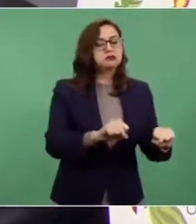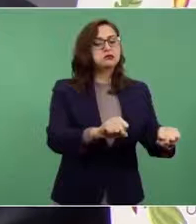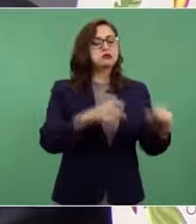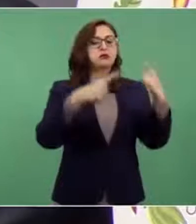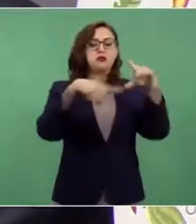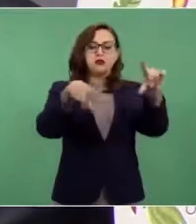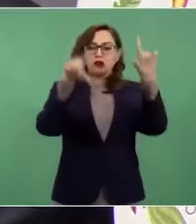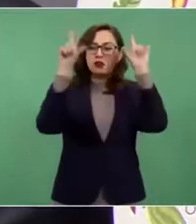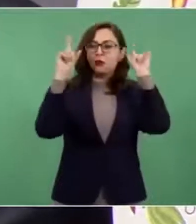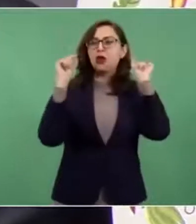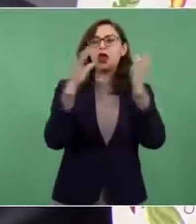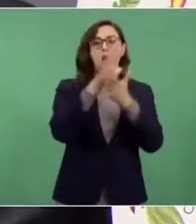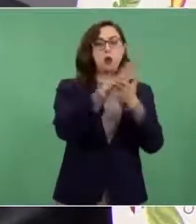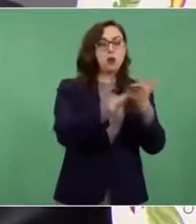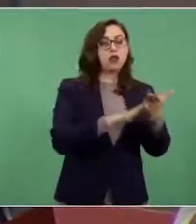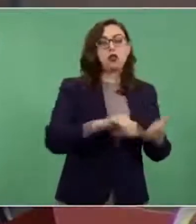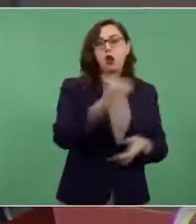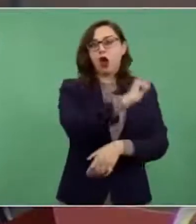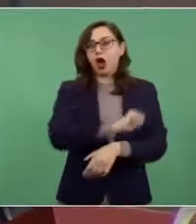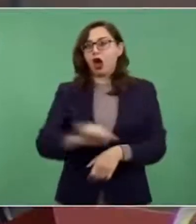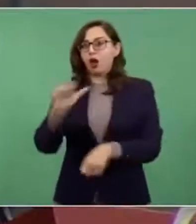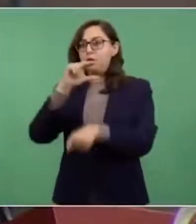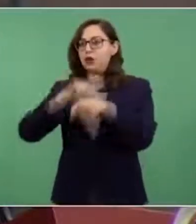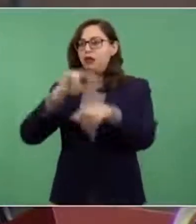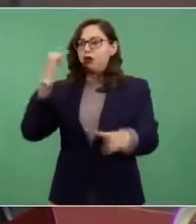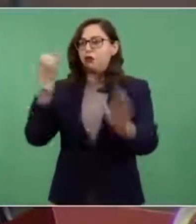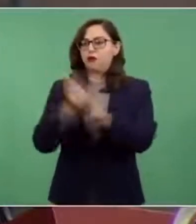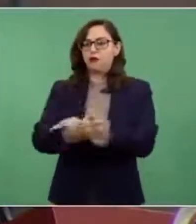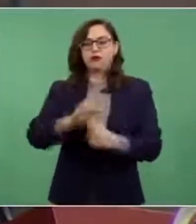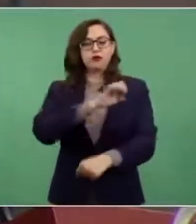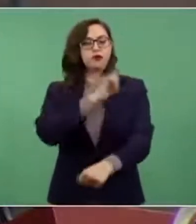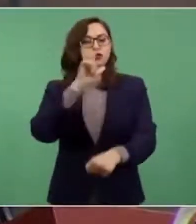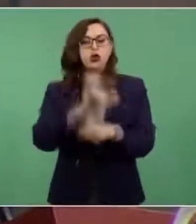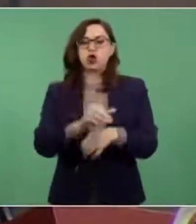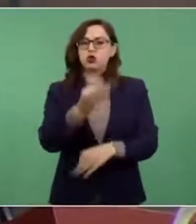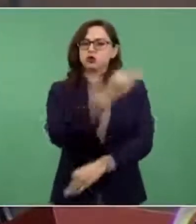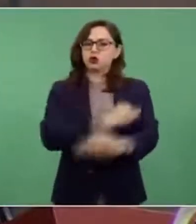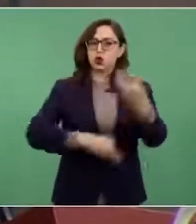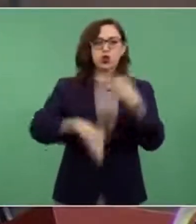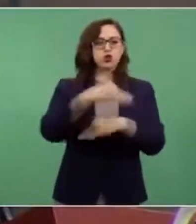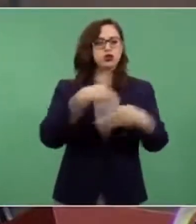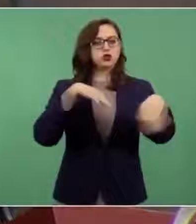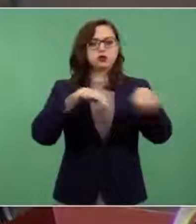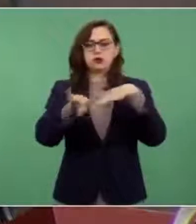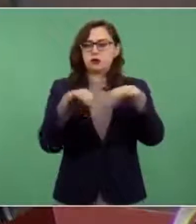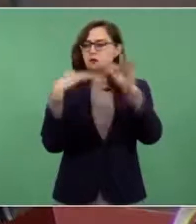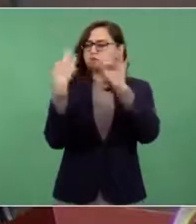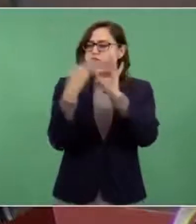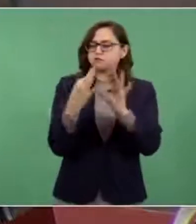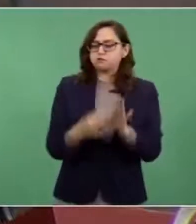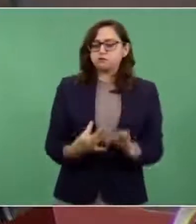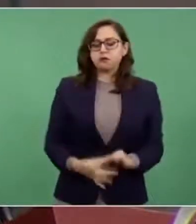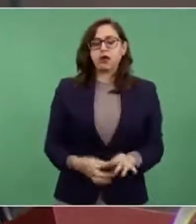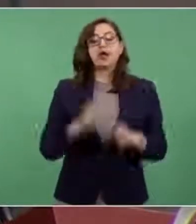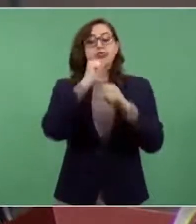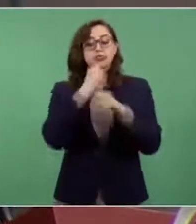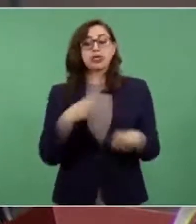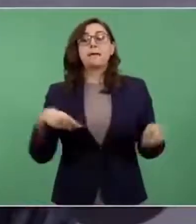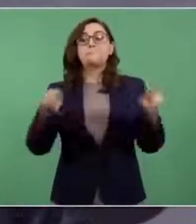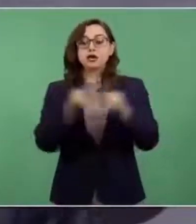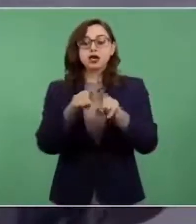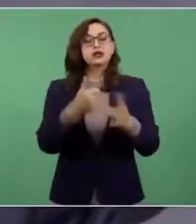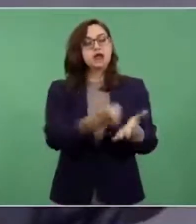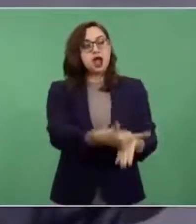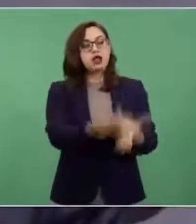especialización. También nos ayudó mucho el haber contado a tiempo con la vacuna. Hoy